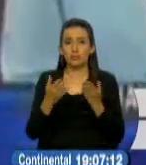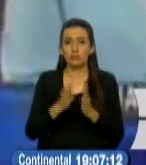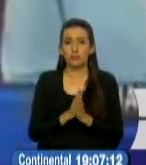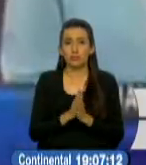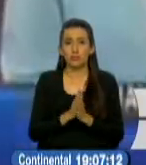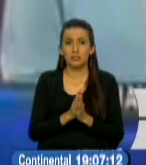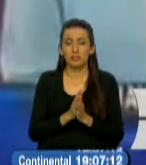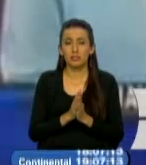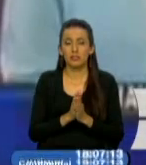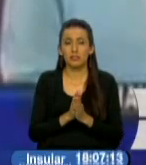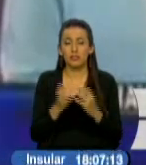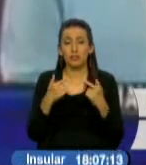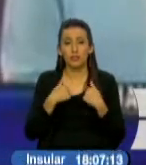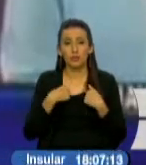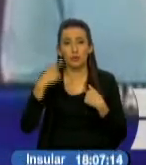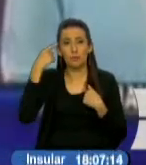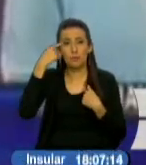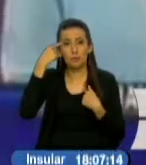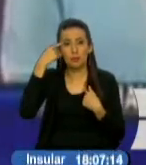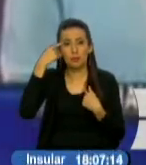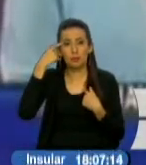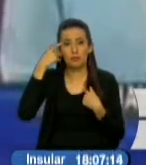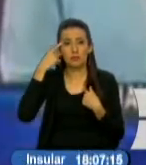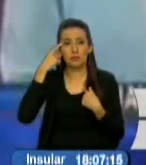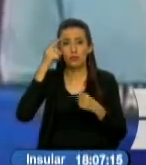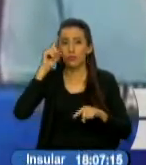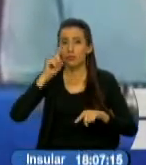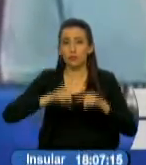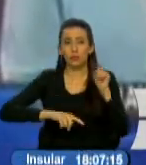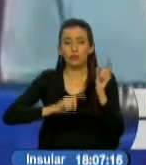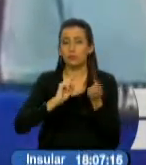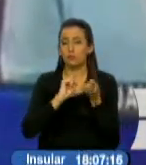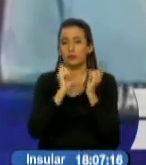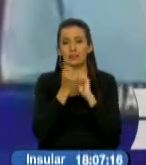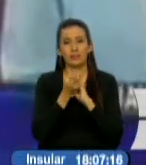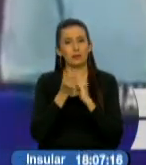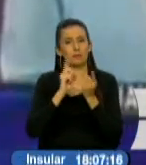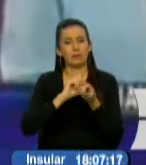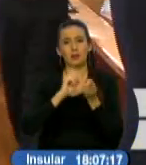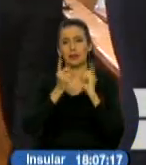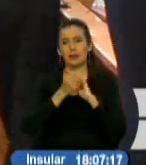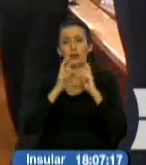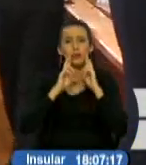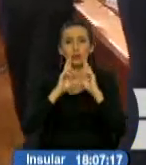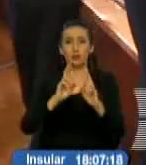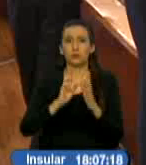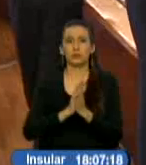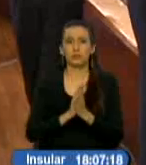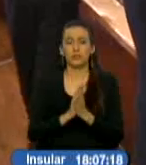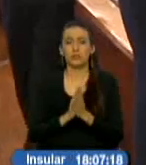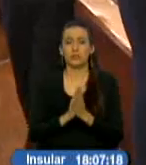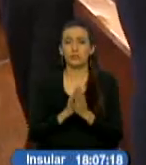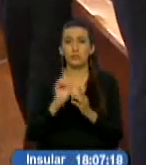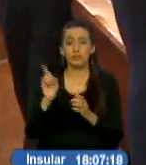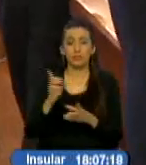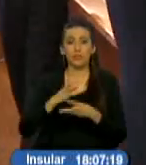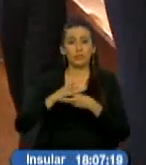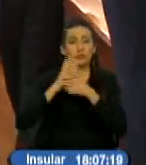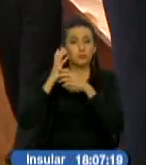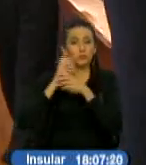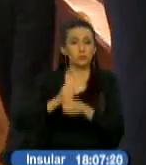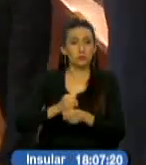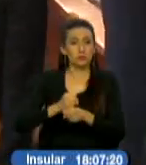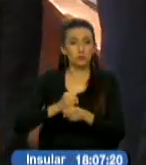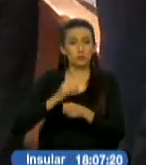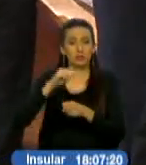es irreversible, creo que eso no hay forma de cómo cambiarlo, en buena hora que así sea. Fausto Camacho fue uno de los fundadores del extinto